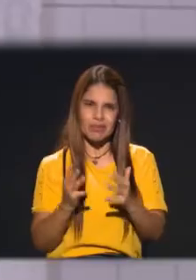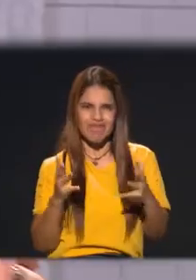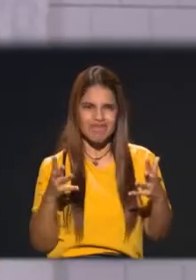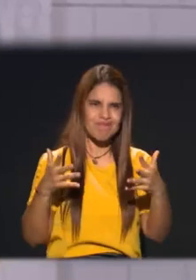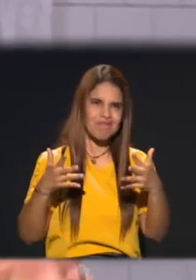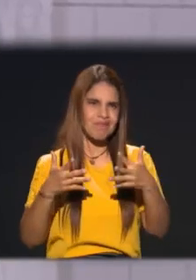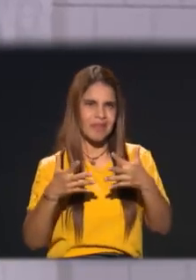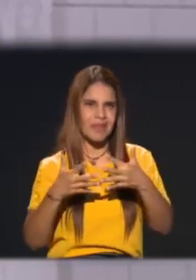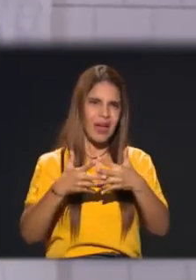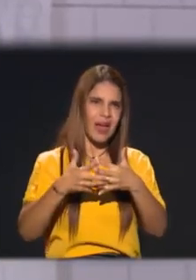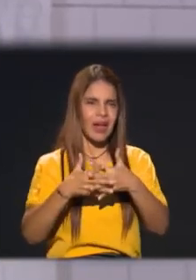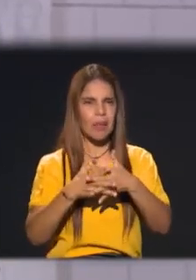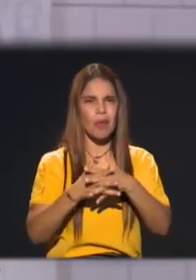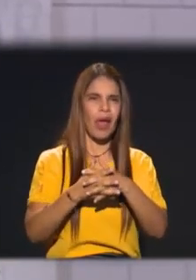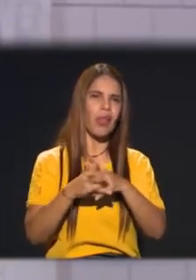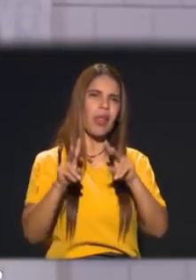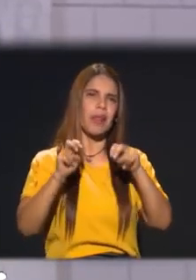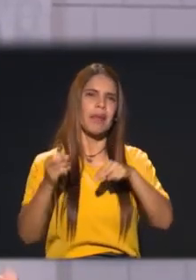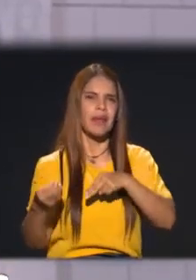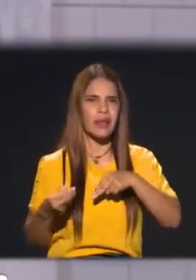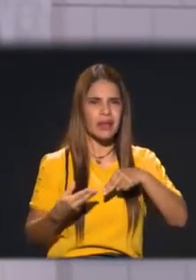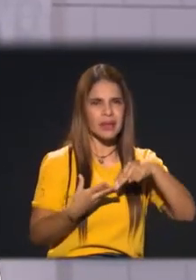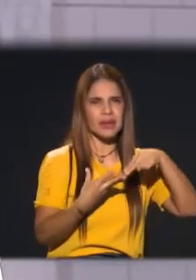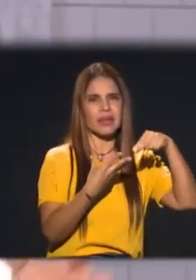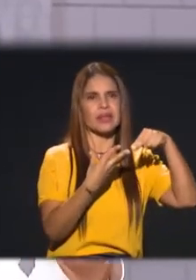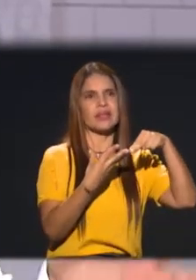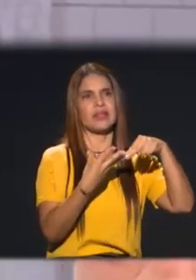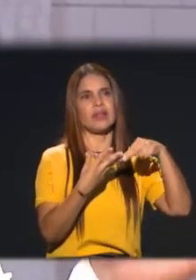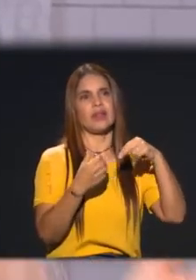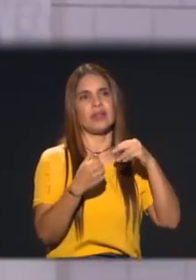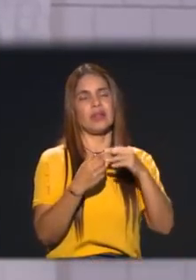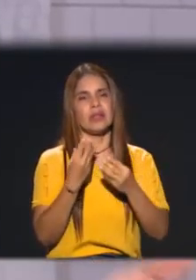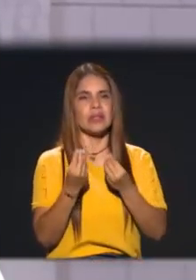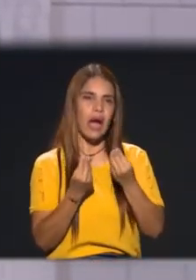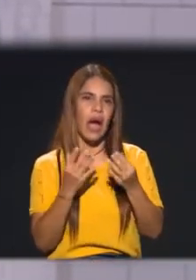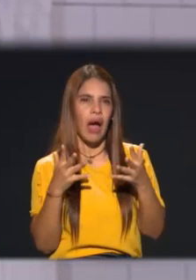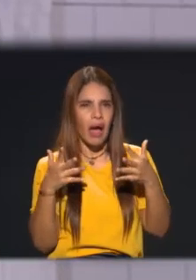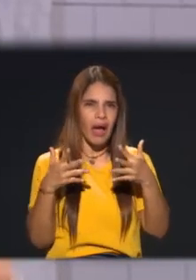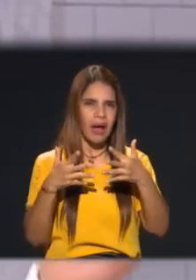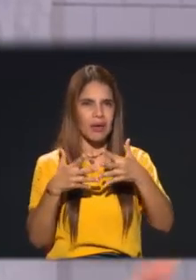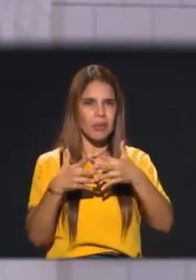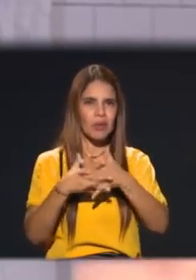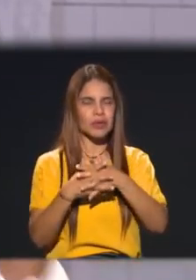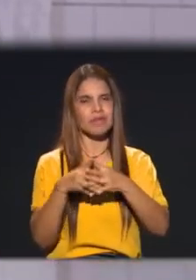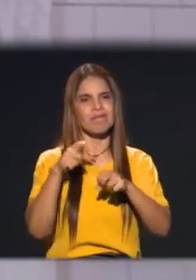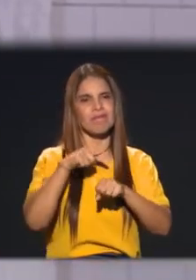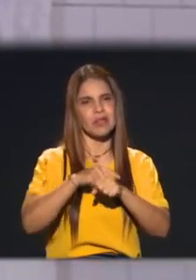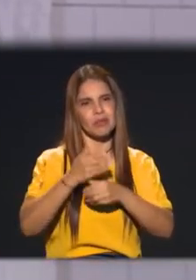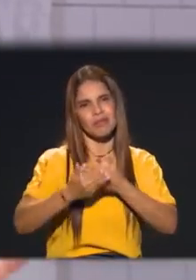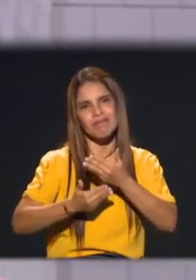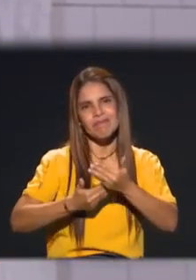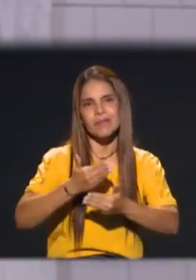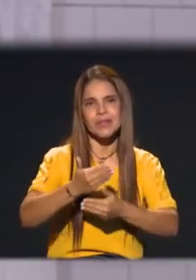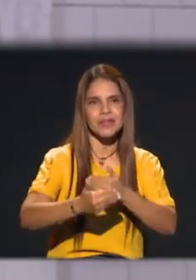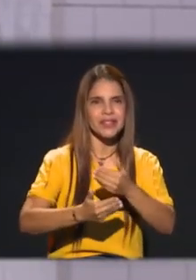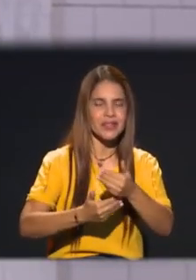acomodando paradigmas, concepciones de educación. Entonces, en términos piagetianos, asimilación, acomodación. Nos estamos asimilando y nos acomodamos.